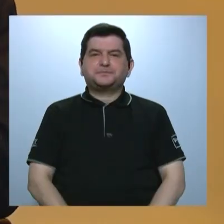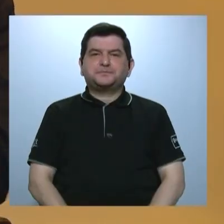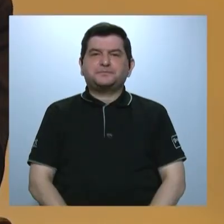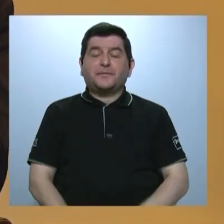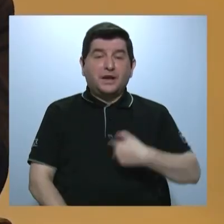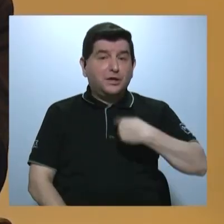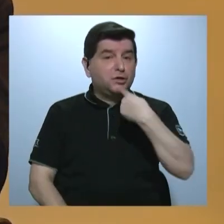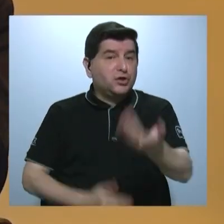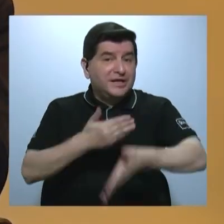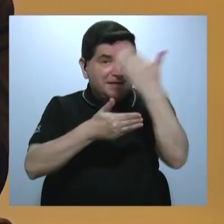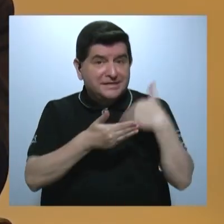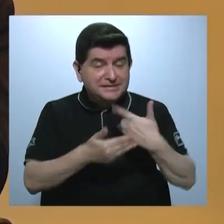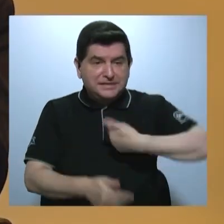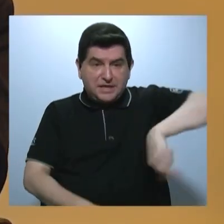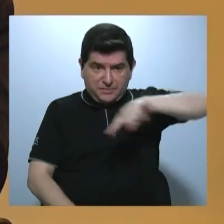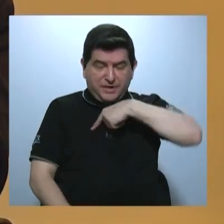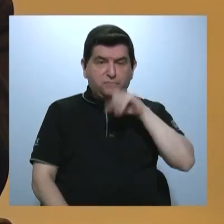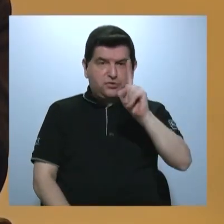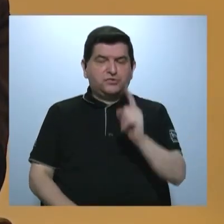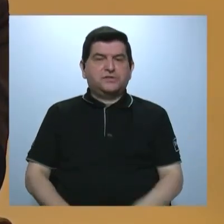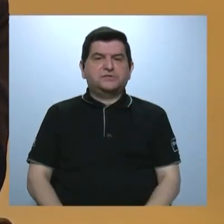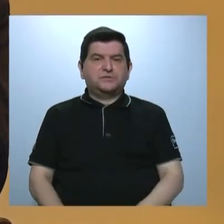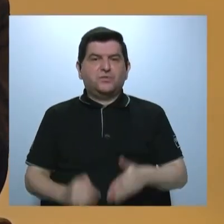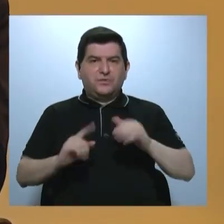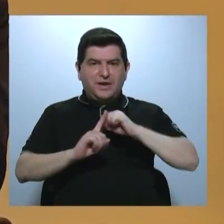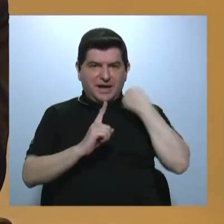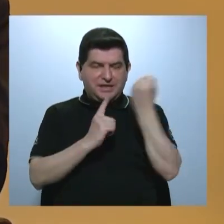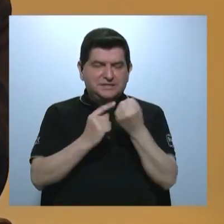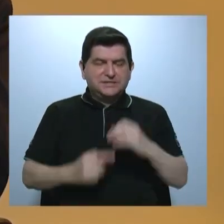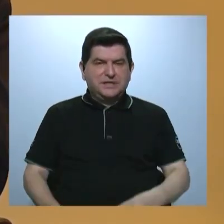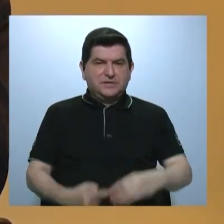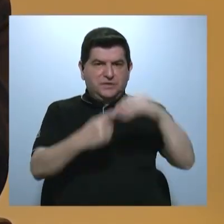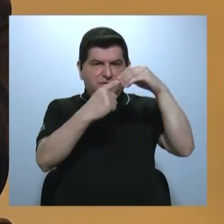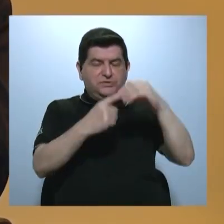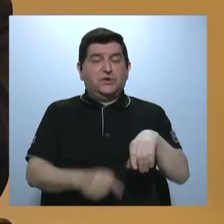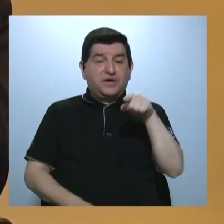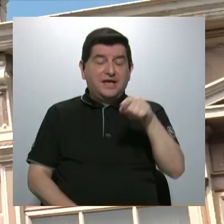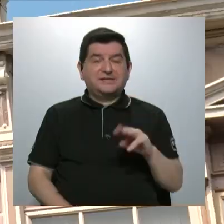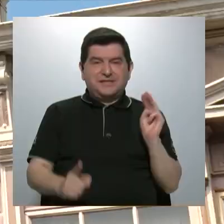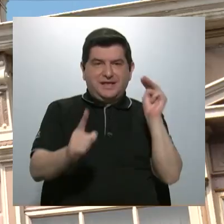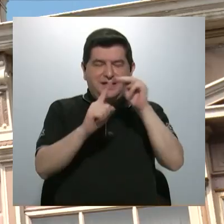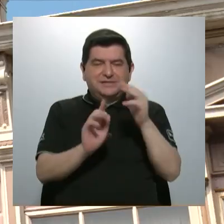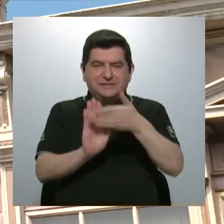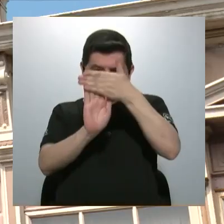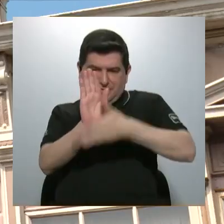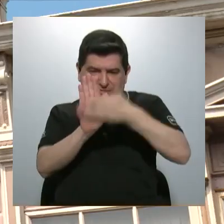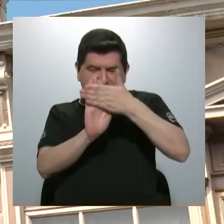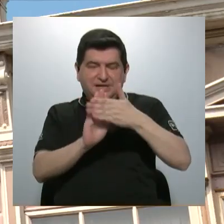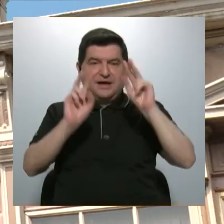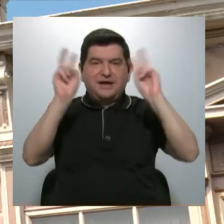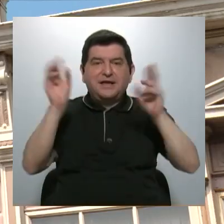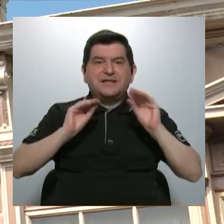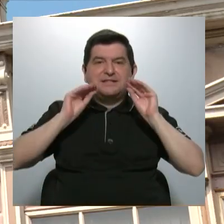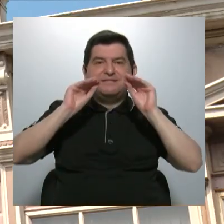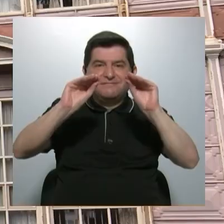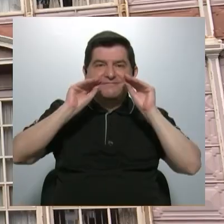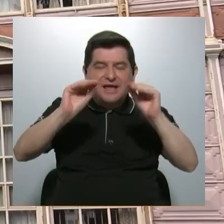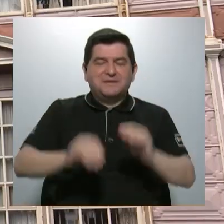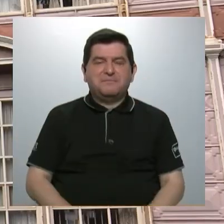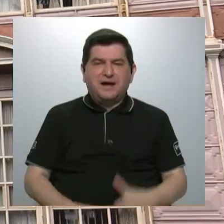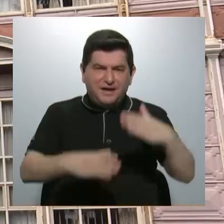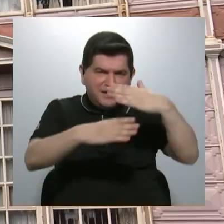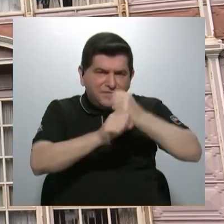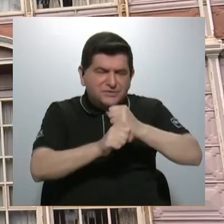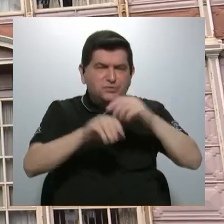le decía que para nosotros uno de los factores principales, y por eso le dimos ese mensaje de portada el año anterior, es el tema de la educación. Y resumíamos ese mensaje de